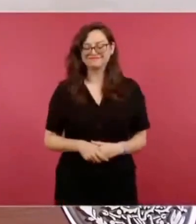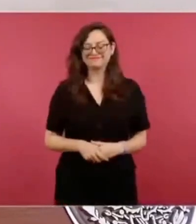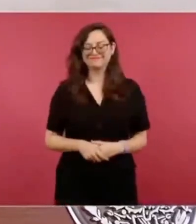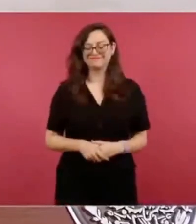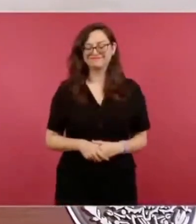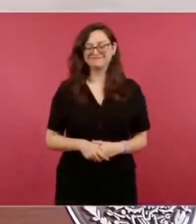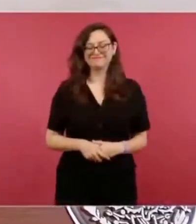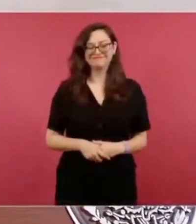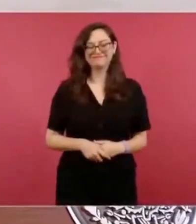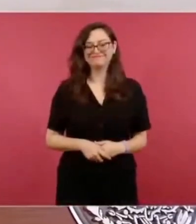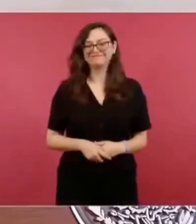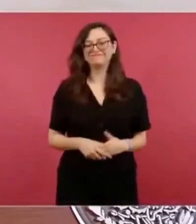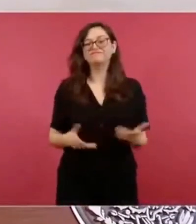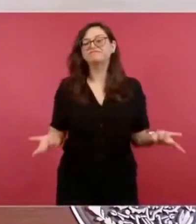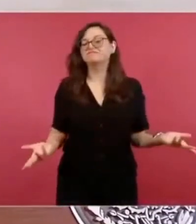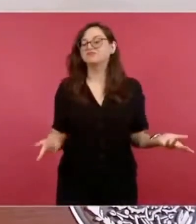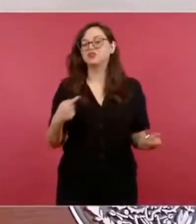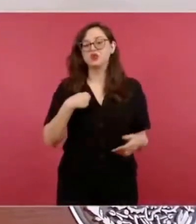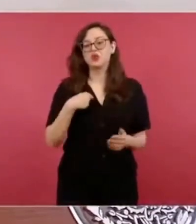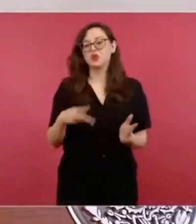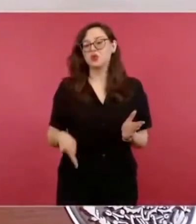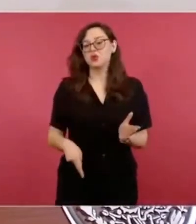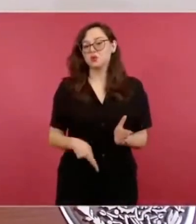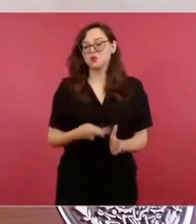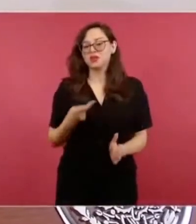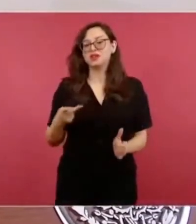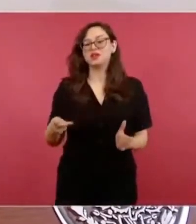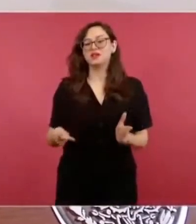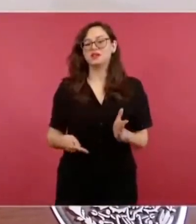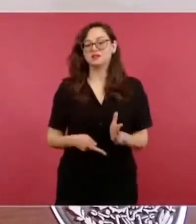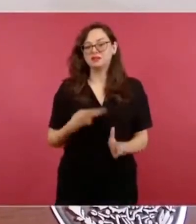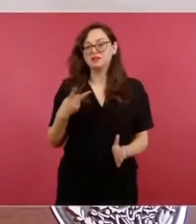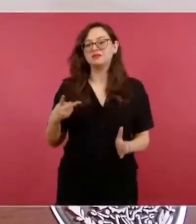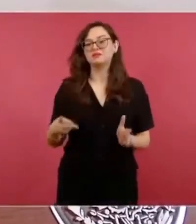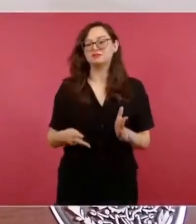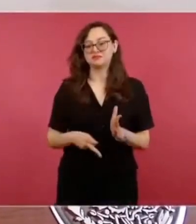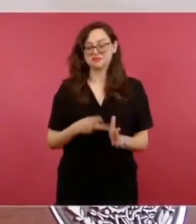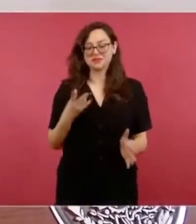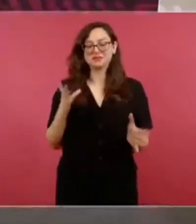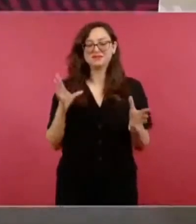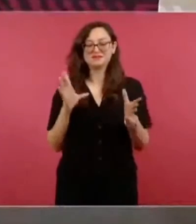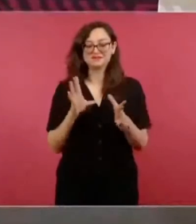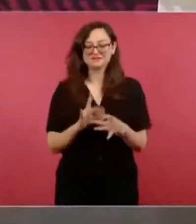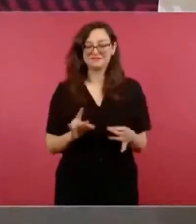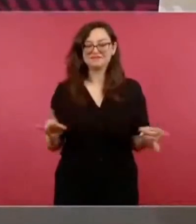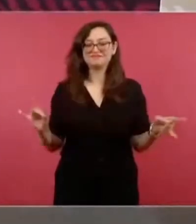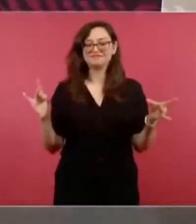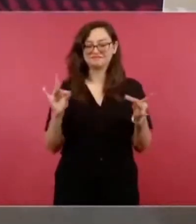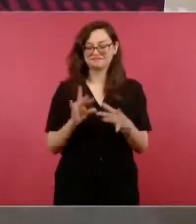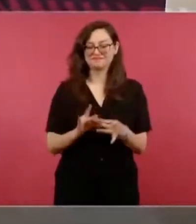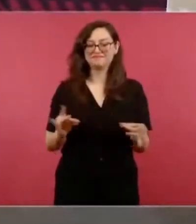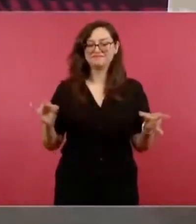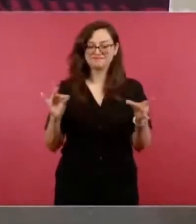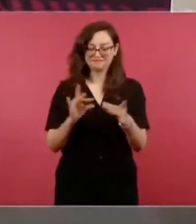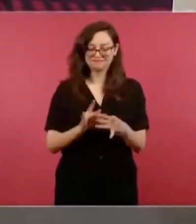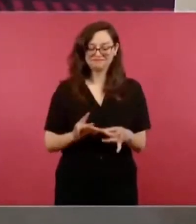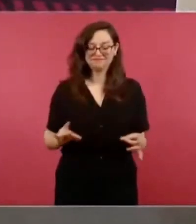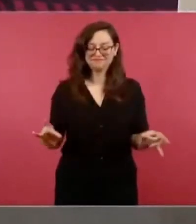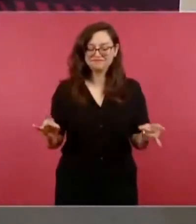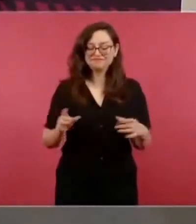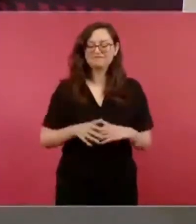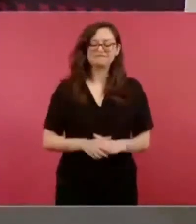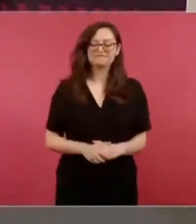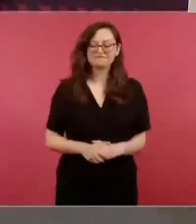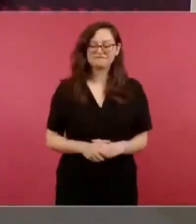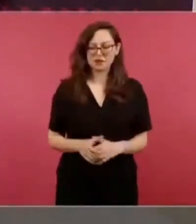Y lo he dicho muchas veces. En general, la diferencia